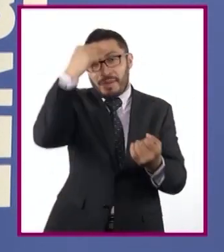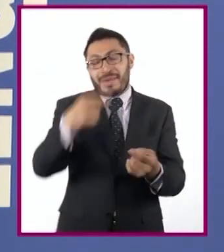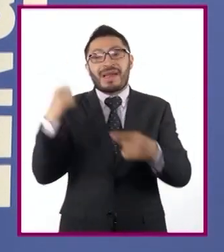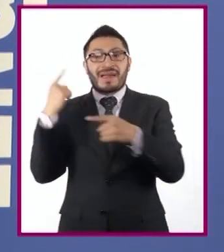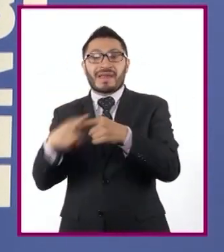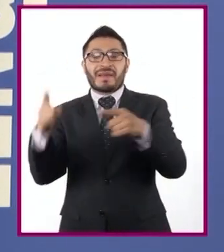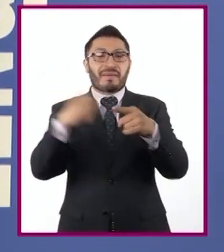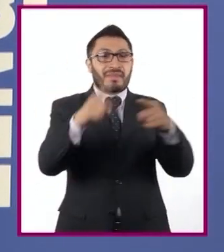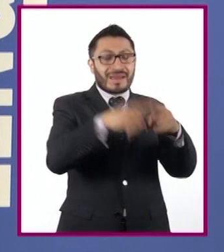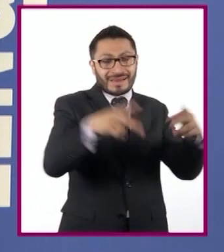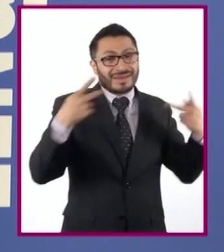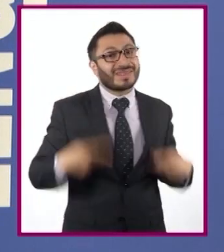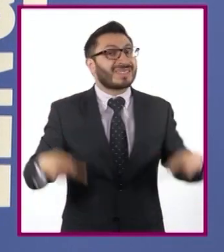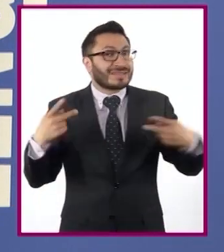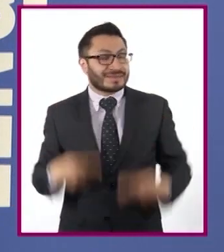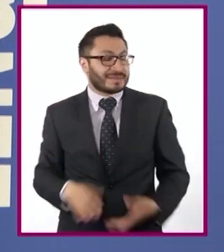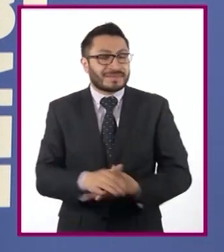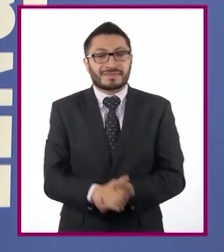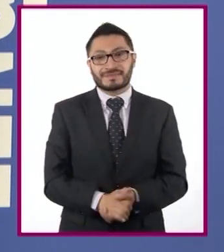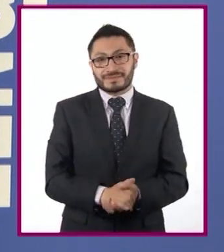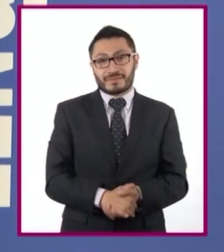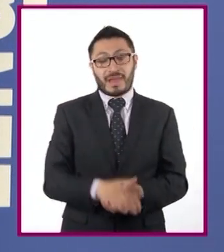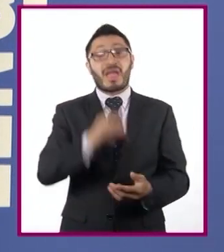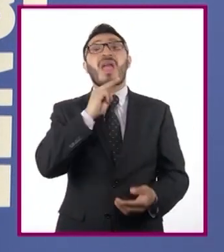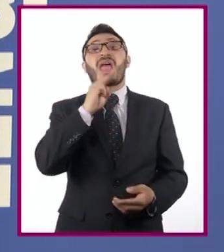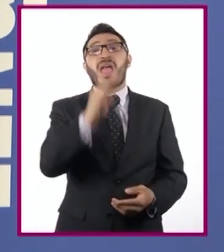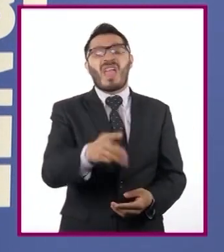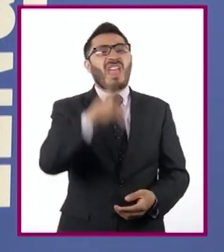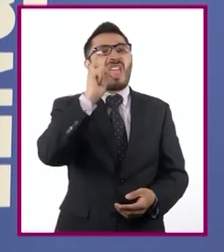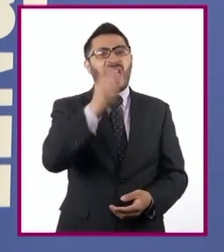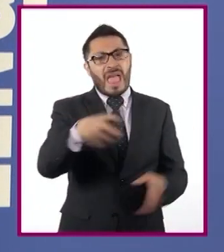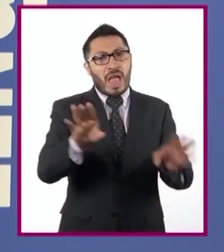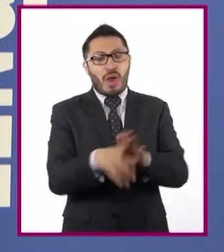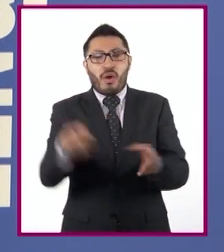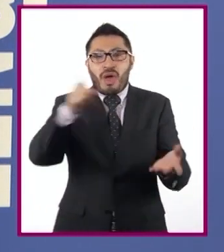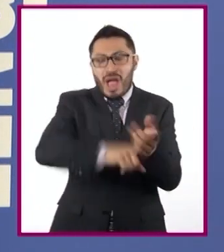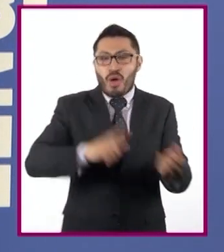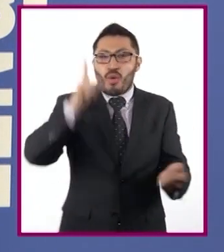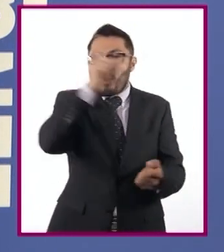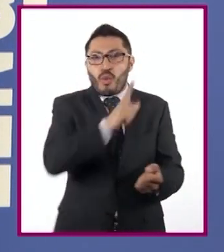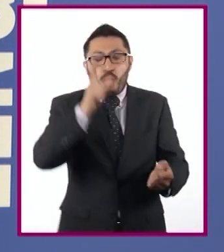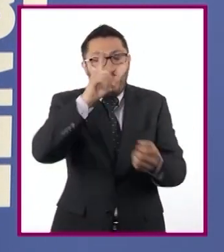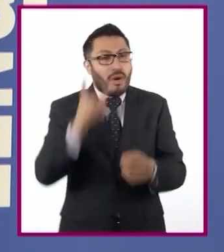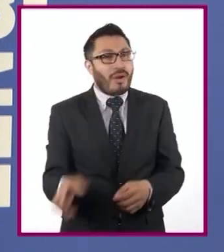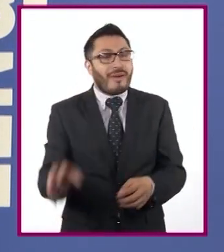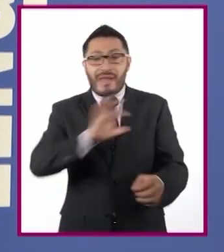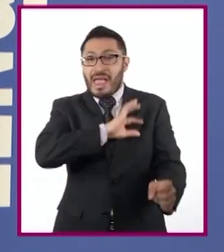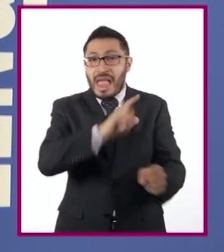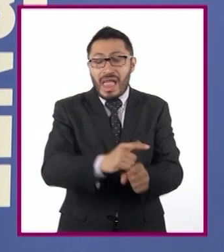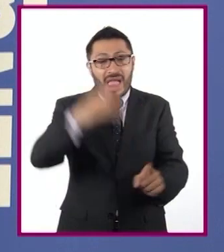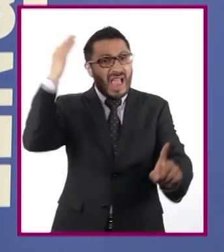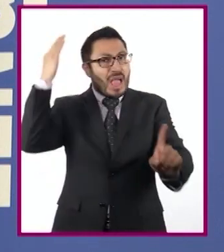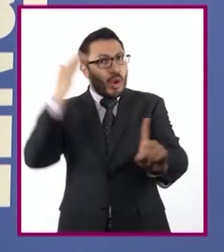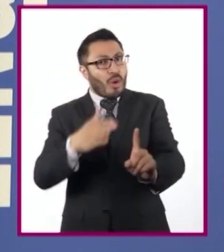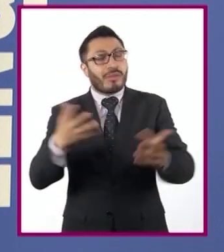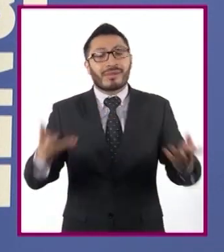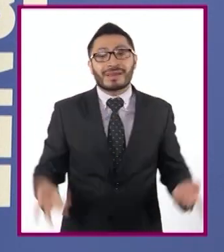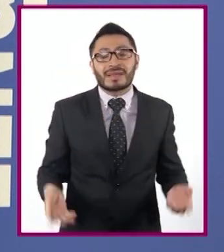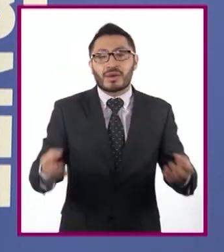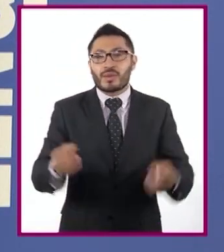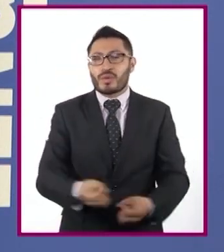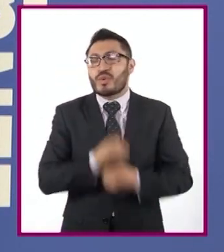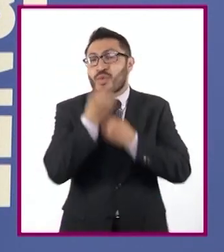diferentes destinatarios. Los mensajes usan un lenguaje particular que tiene como finalidad